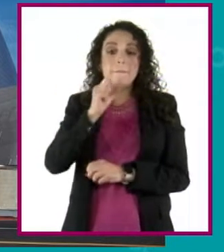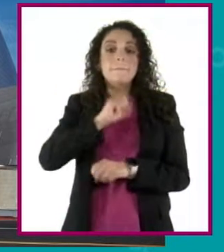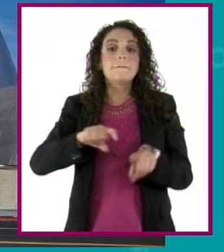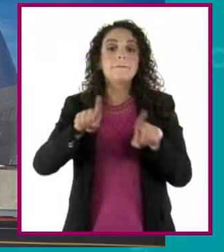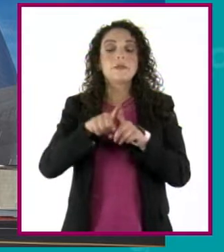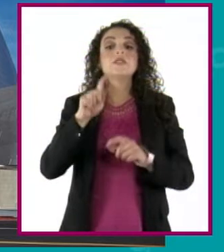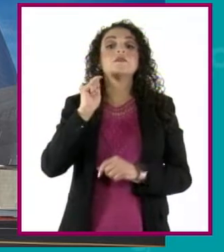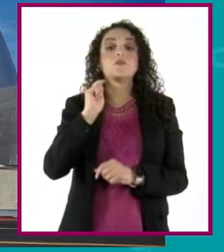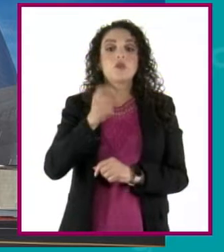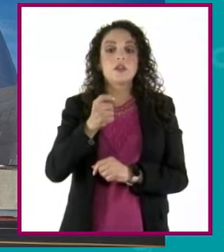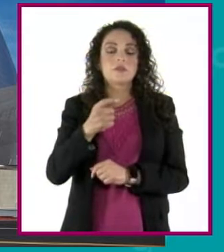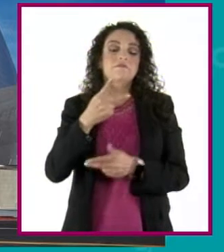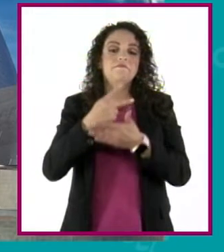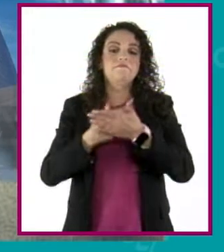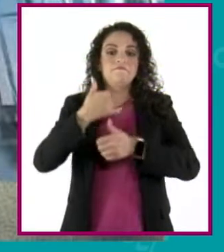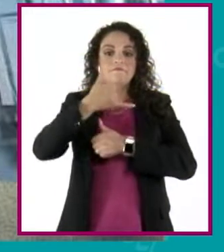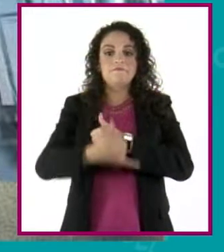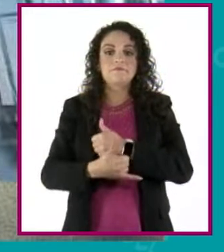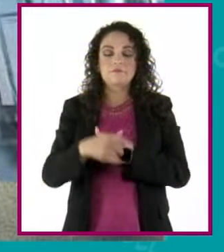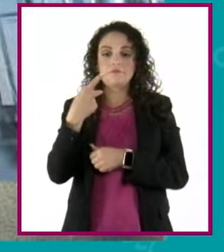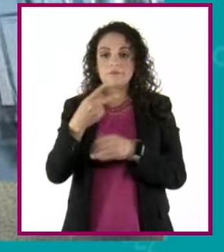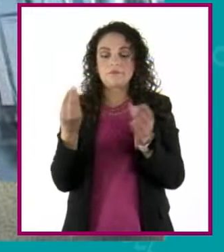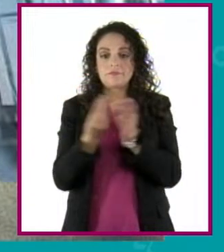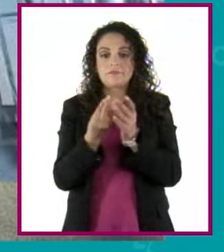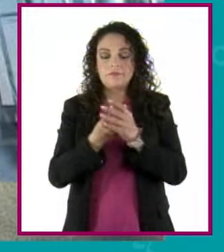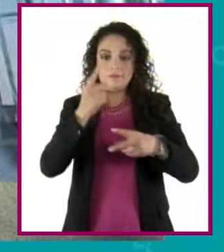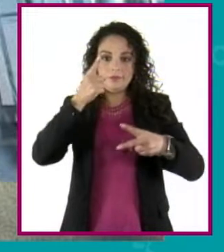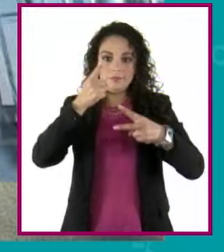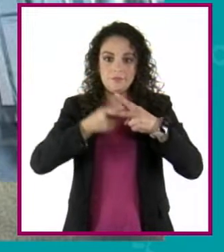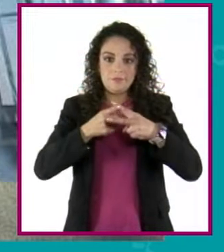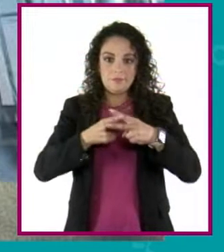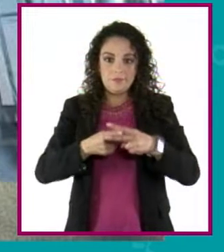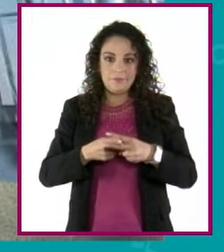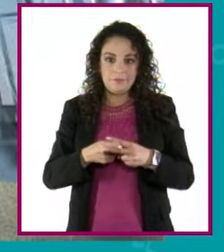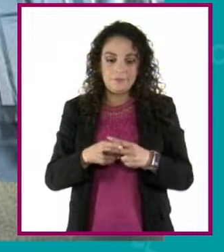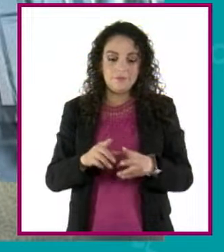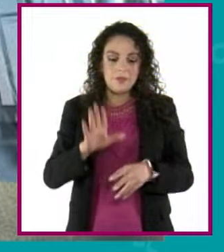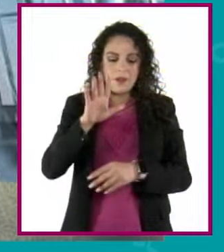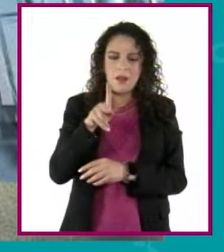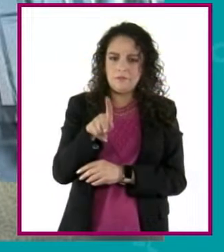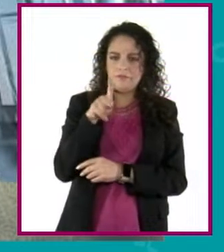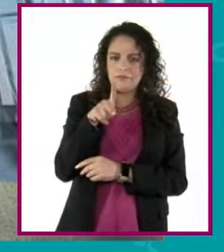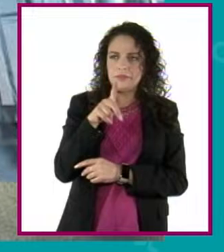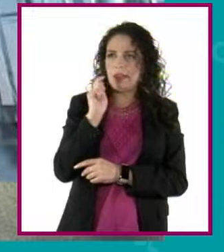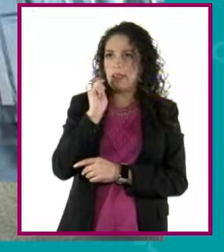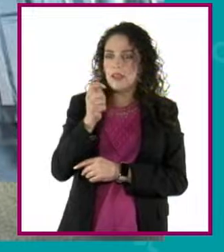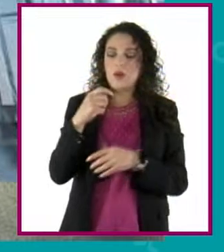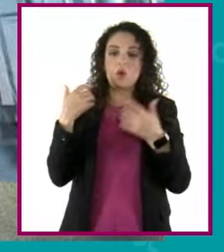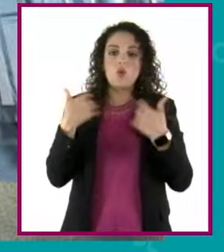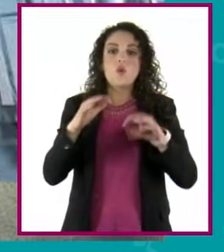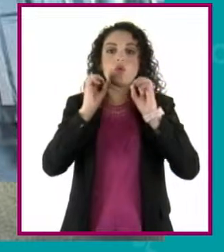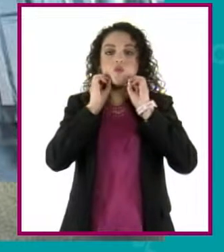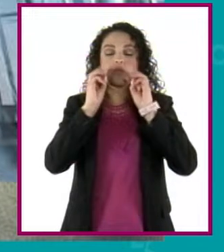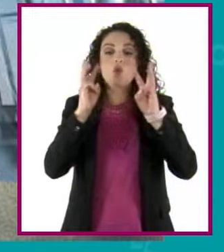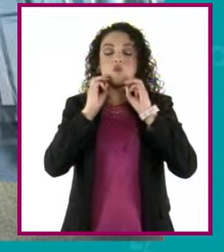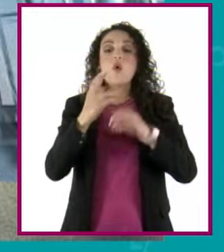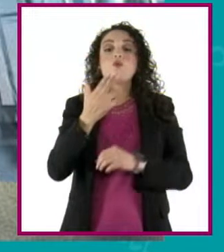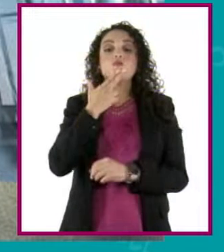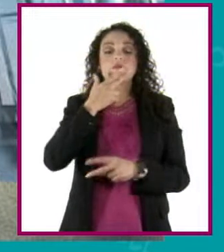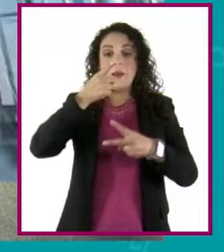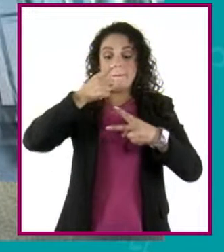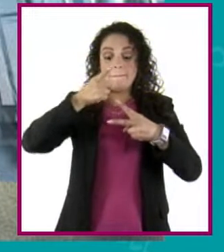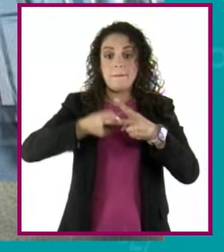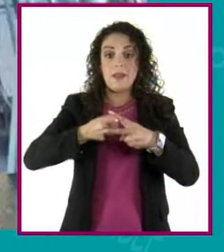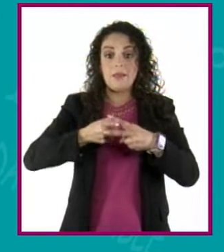estéticos contemporáneos provienen de prácticas matemáticas más o menos aparentes, que dan testimonio de una sorprendente aplicación de las